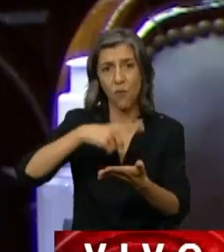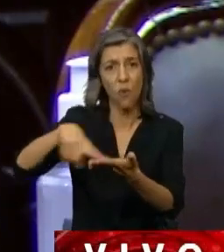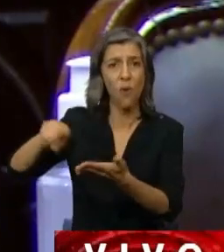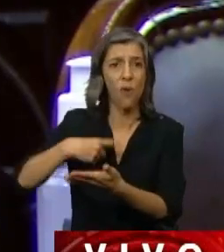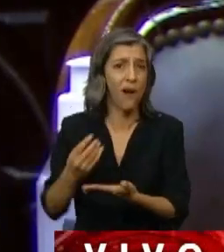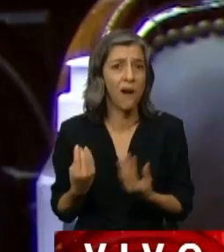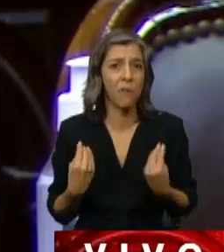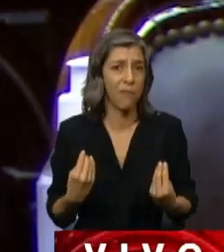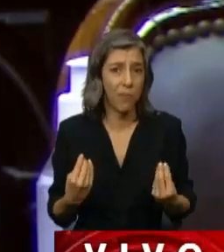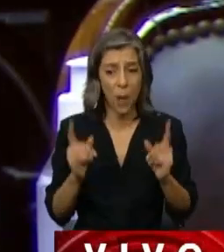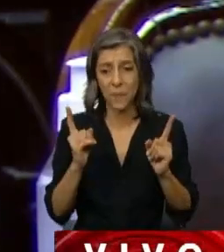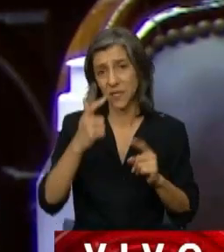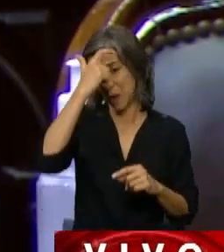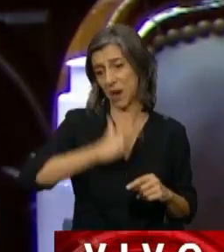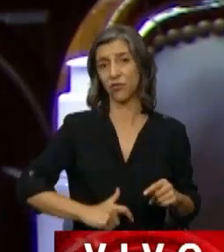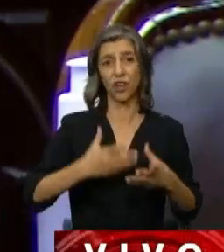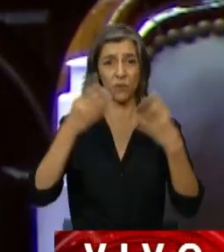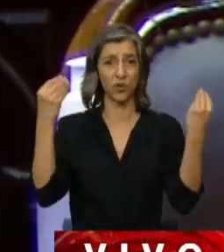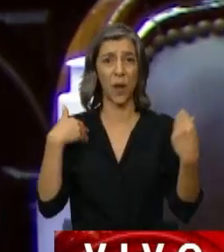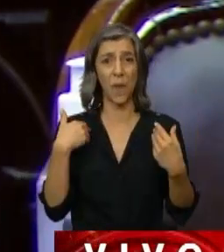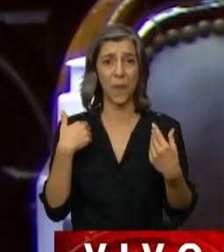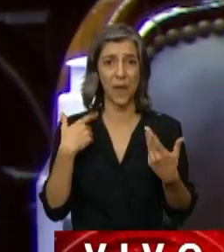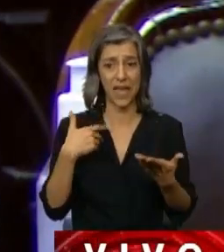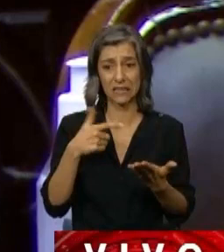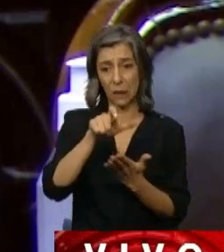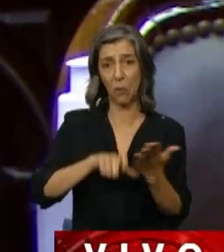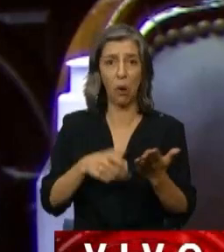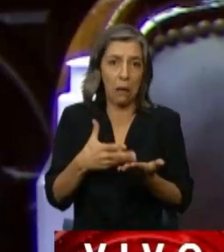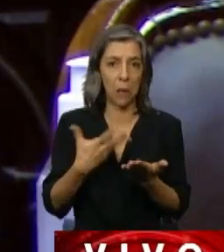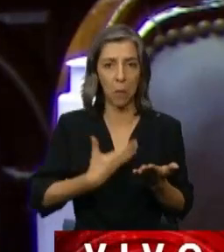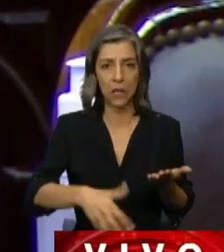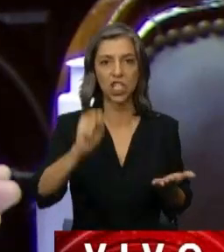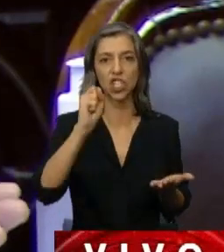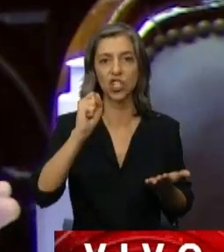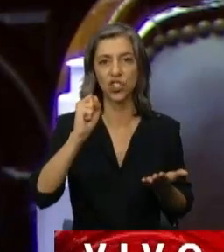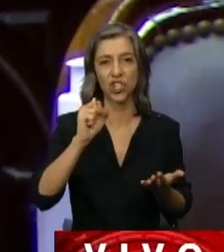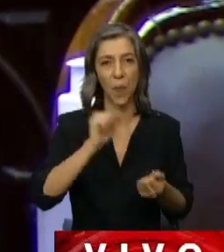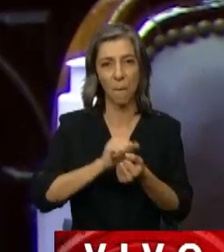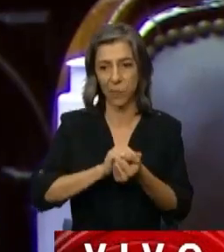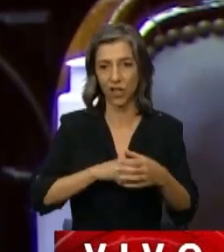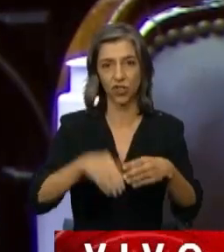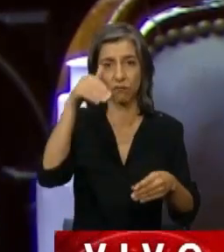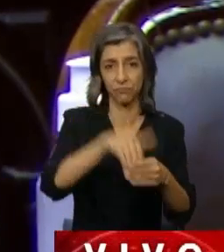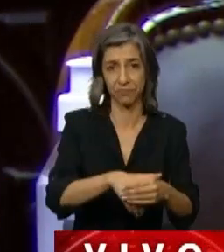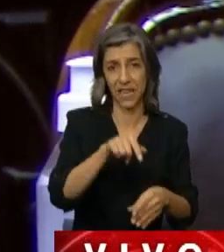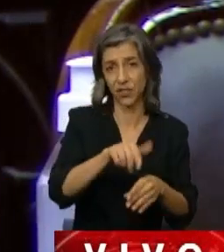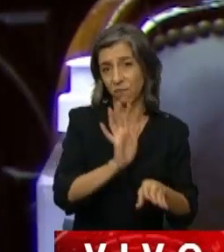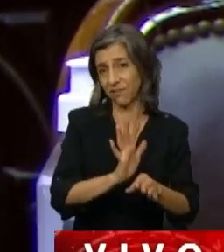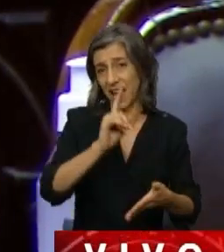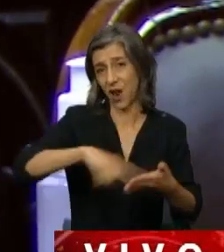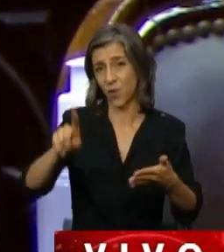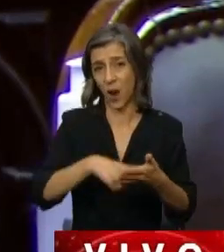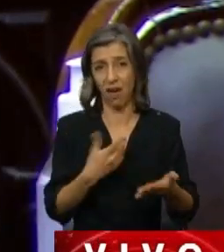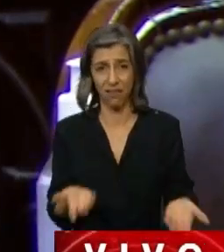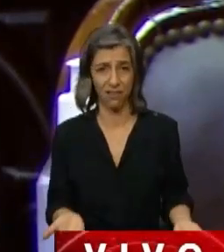introdujo en la urna ese es el problema también decir que esto favorece